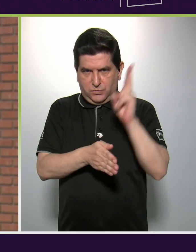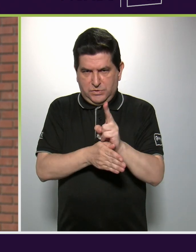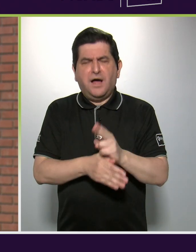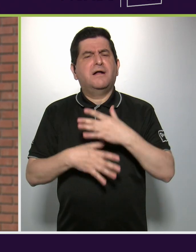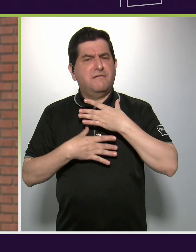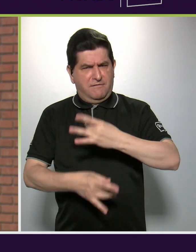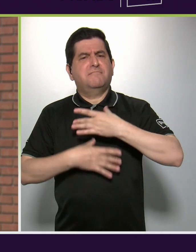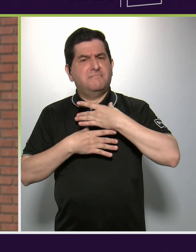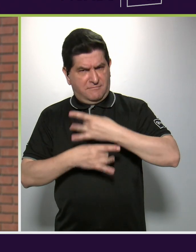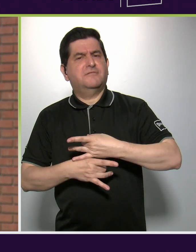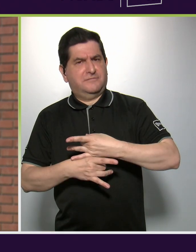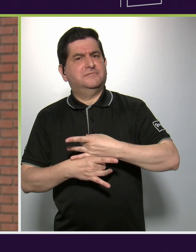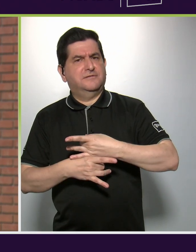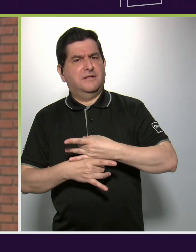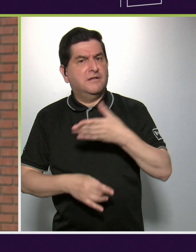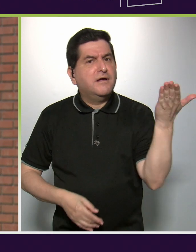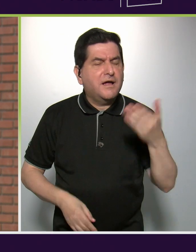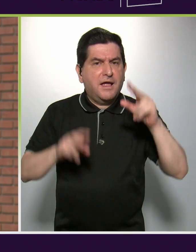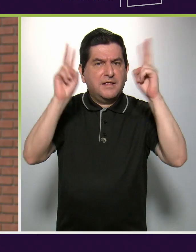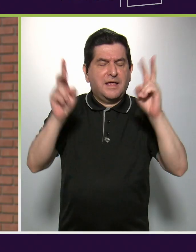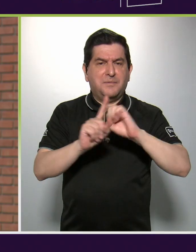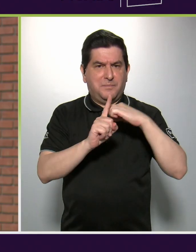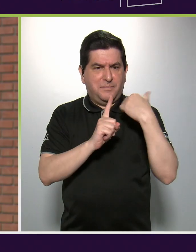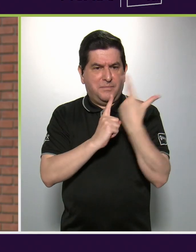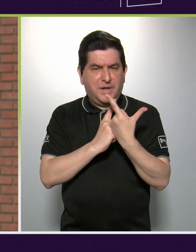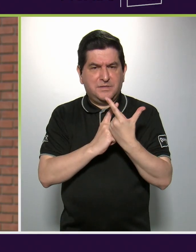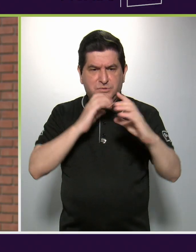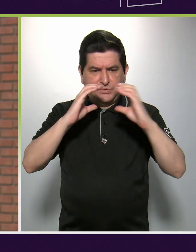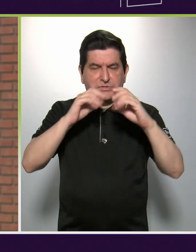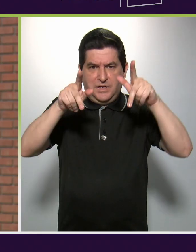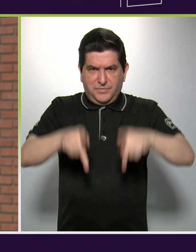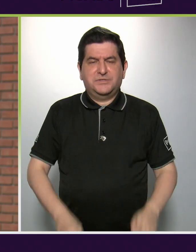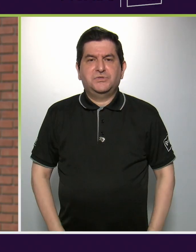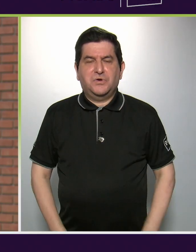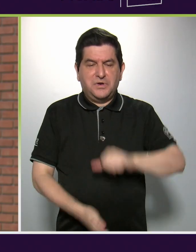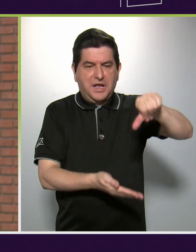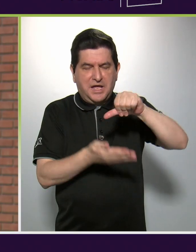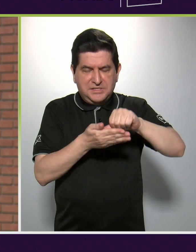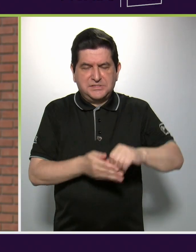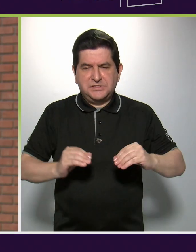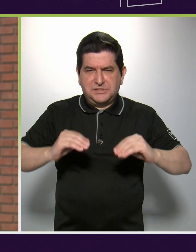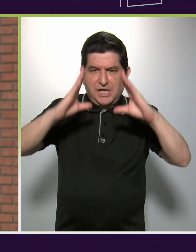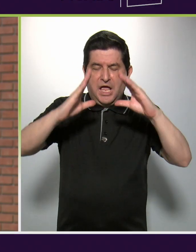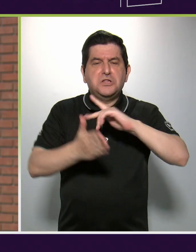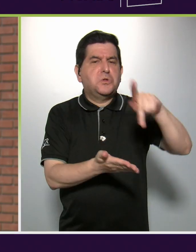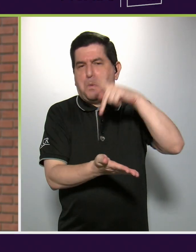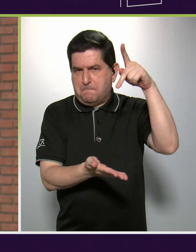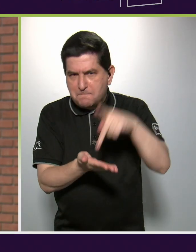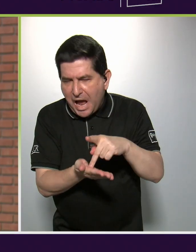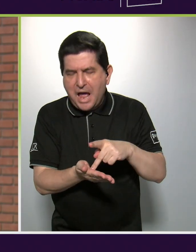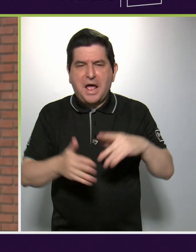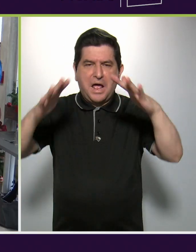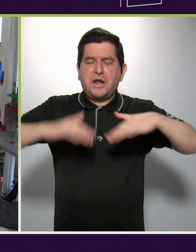interesante ver mucho el tema de la socialización de las personas, ya sea en centros diurnos, o que van a los parques,